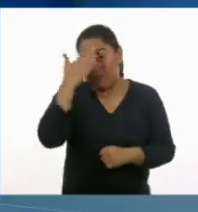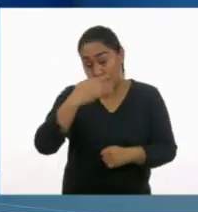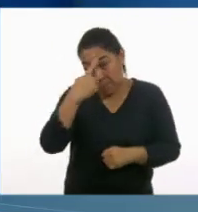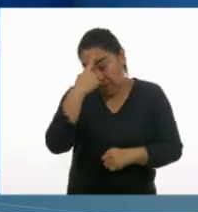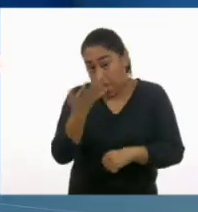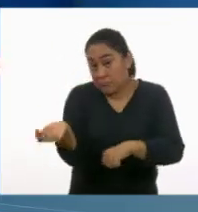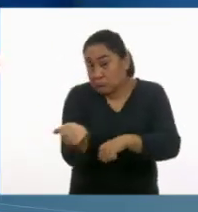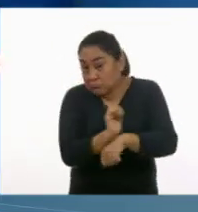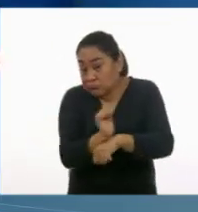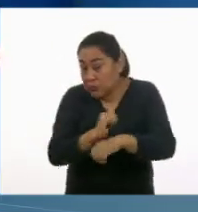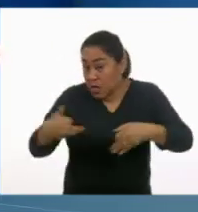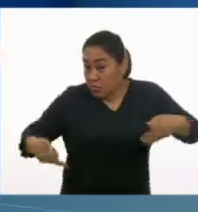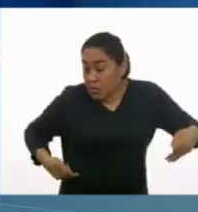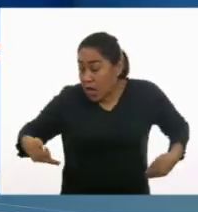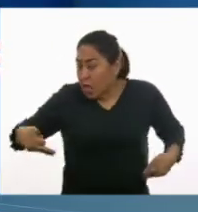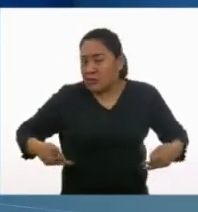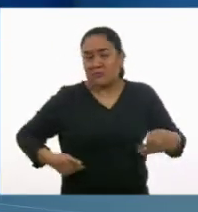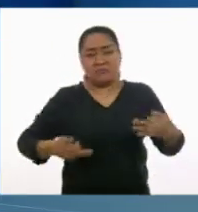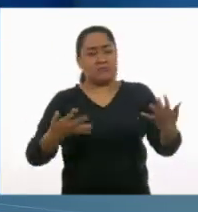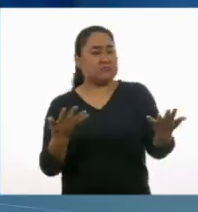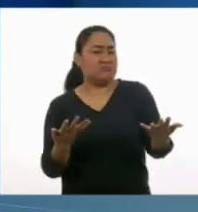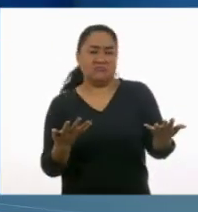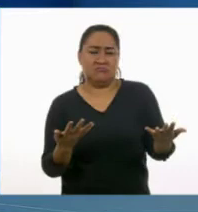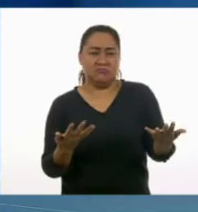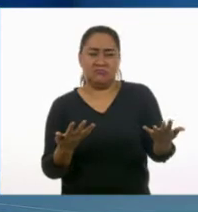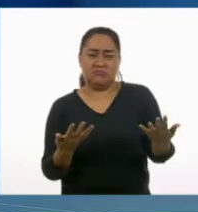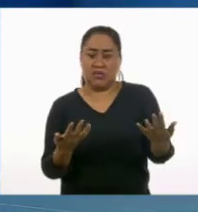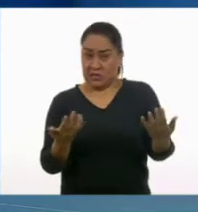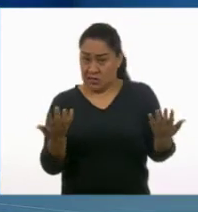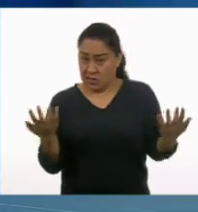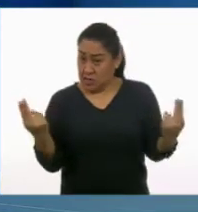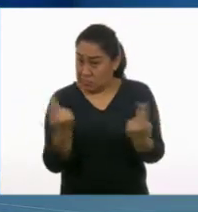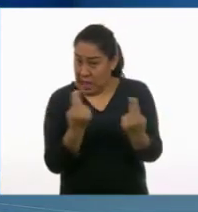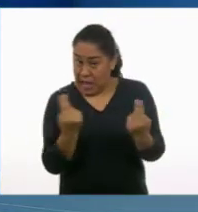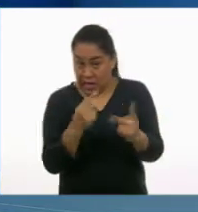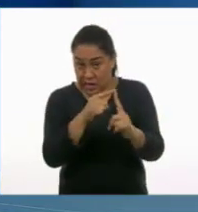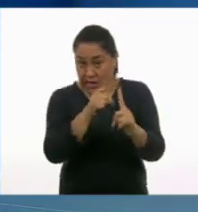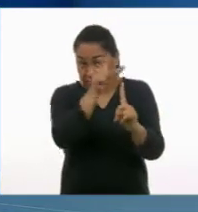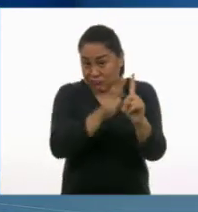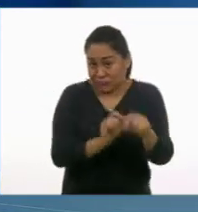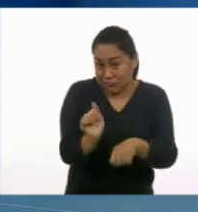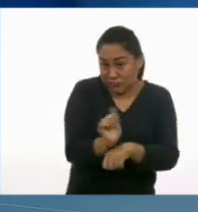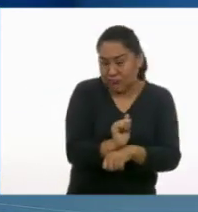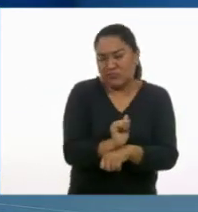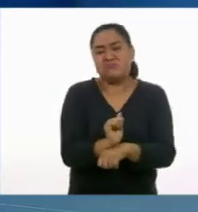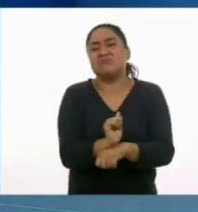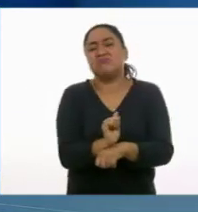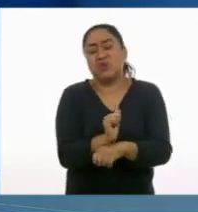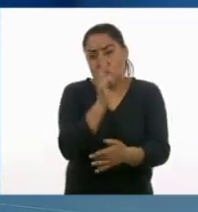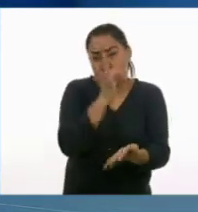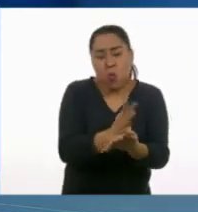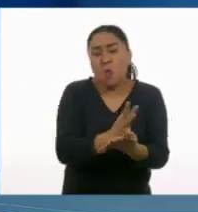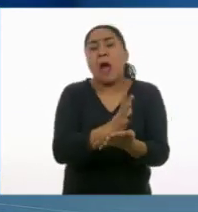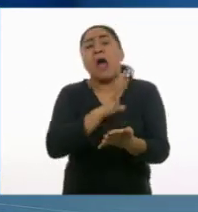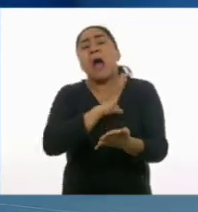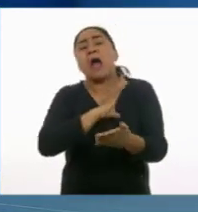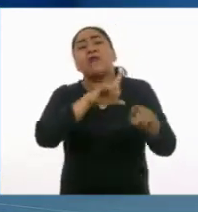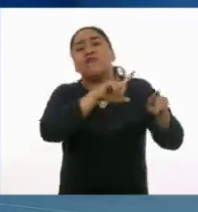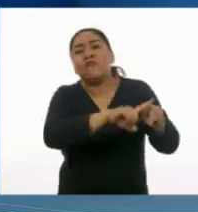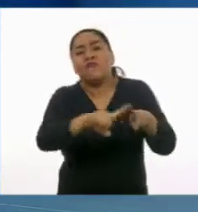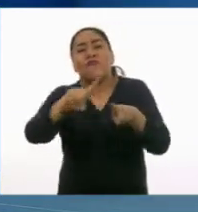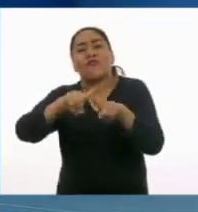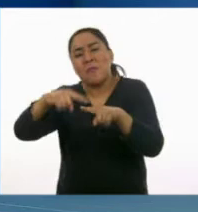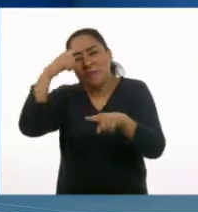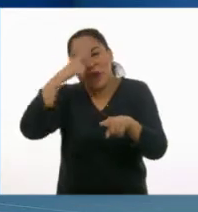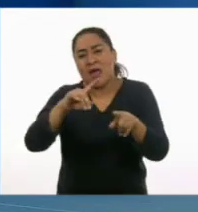No necesitamos pues hacer siempre de personajes. No. Hay muchos, ya lo iremos viendo, pero hay muchas,